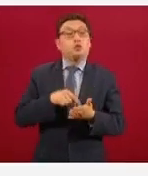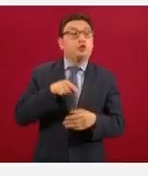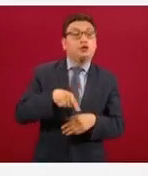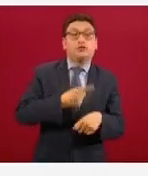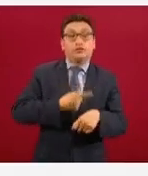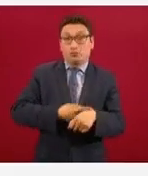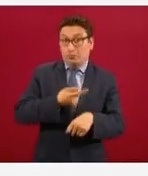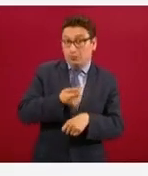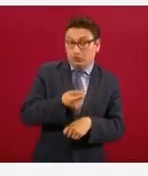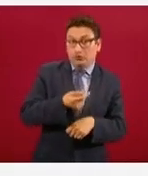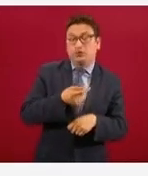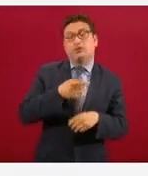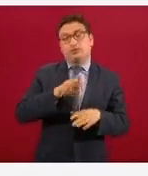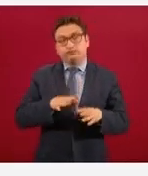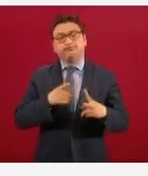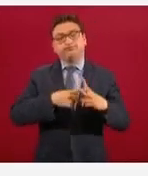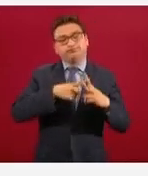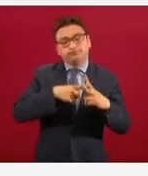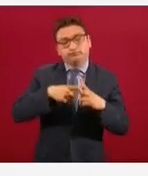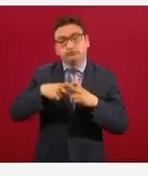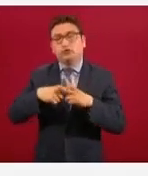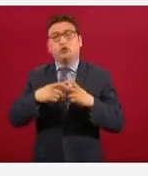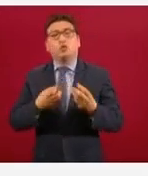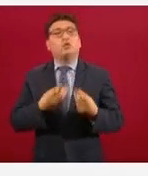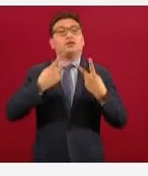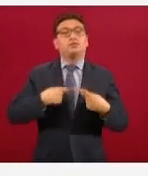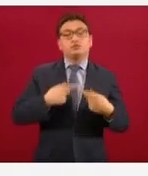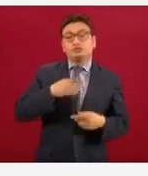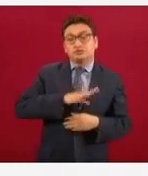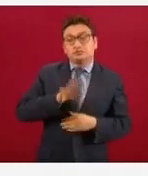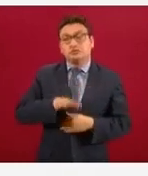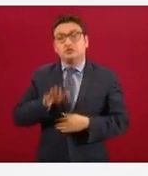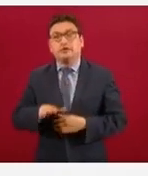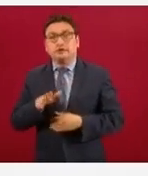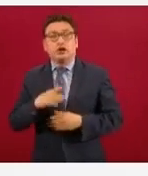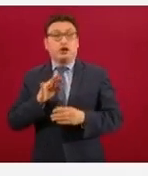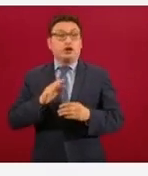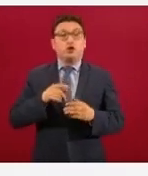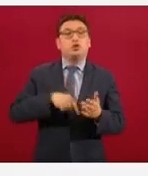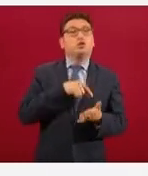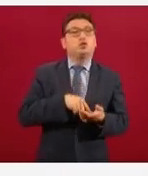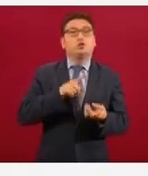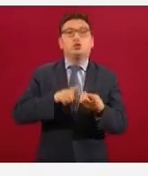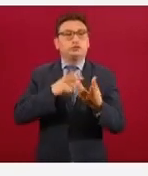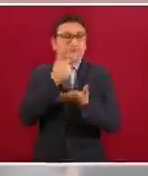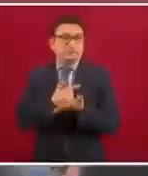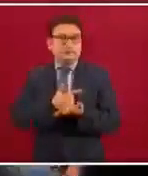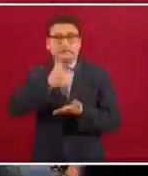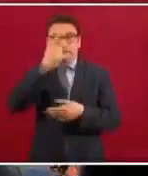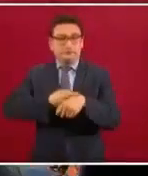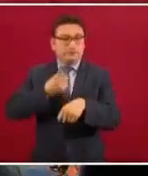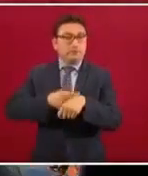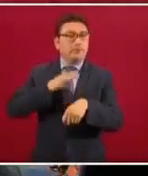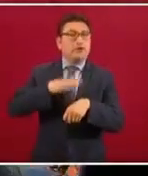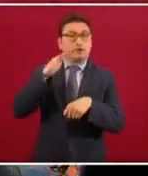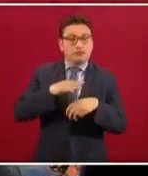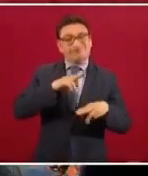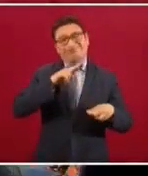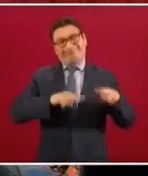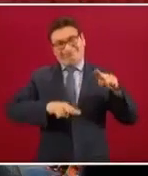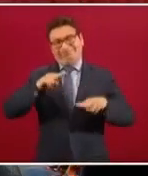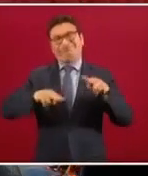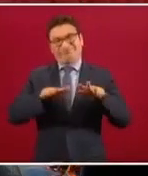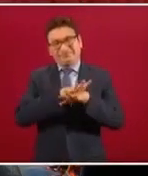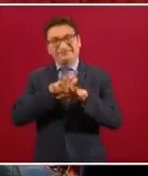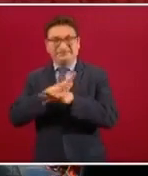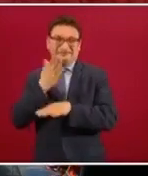la estimación, el cálculo de esta letalidad como una medida de la gravedad de la enfermedad varíe muchísimo, porque